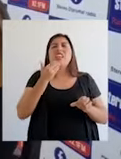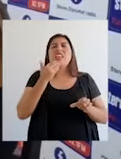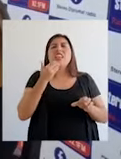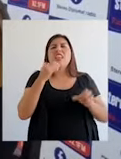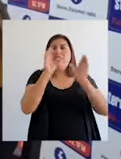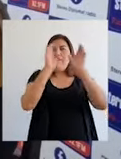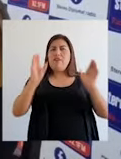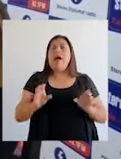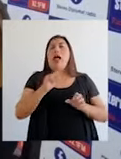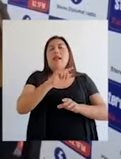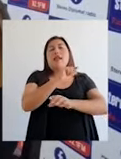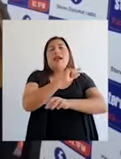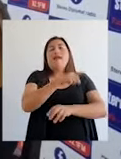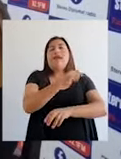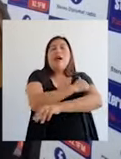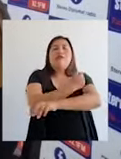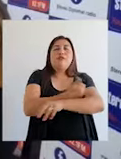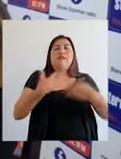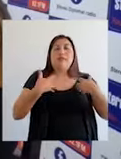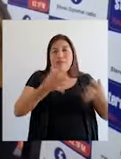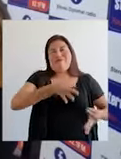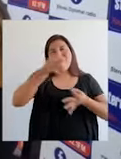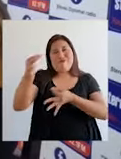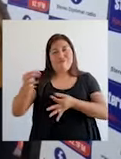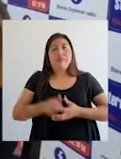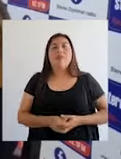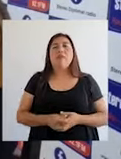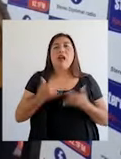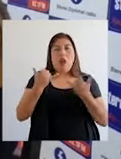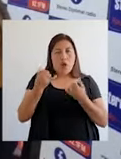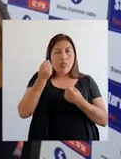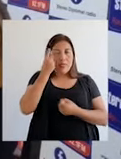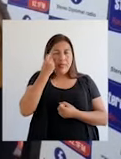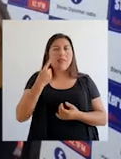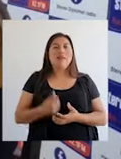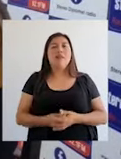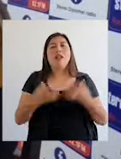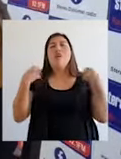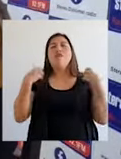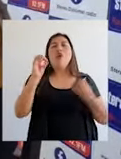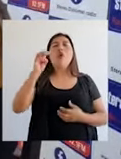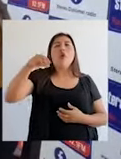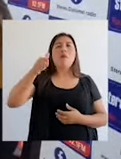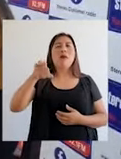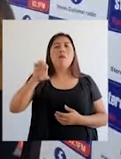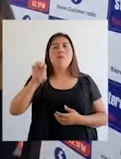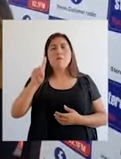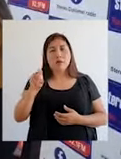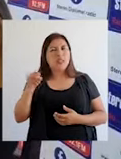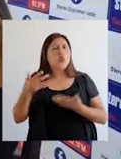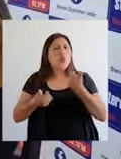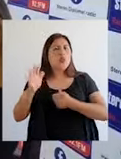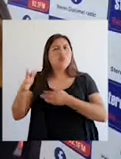el CONADIS, sino por una autoridad de salud. Correcto. Ahora, ¿cuál va a ser la función entonces de la OMAPEP que hay en las municipalidades? Siendo que ahora va a